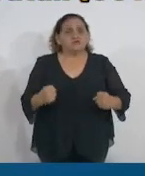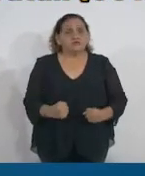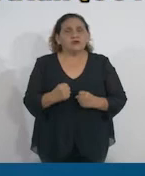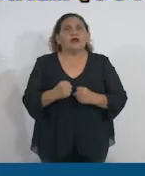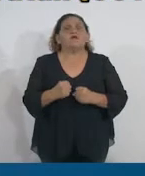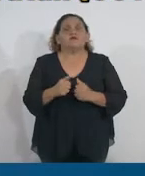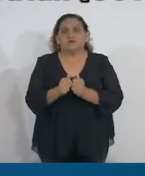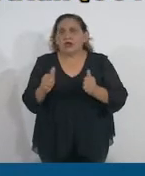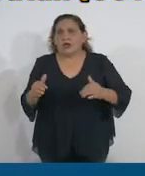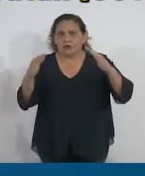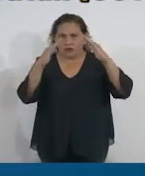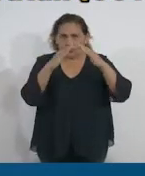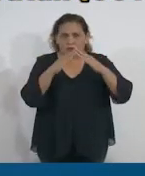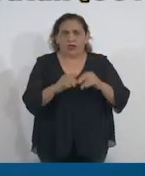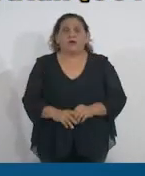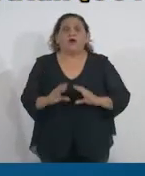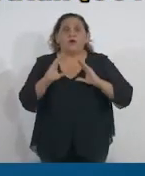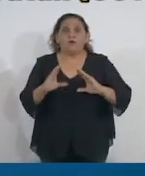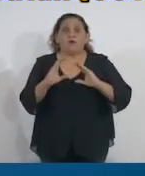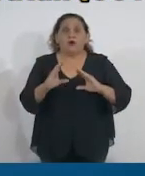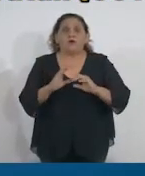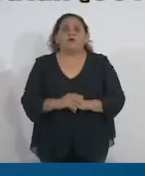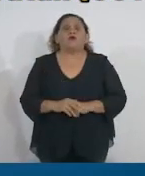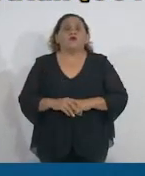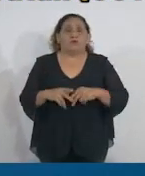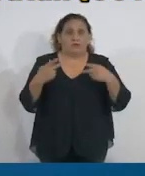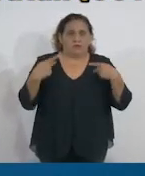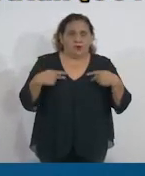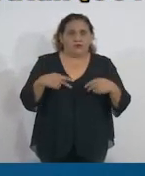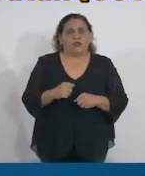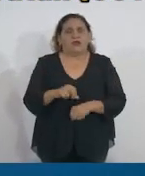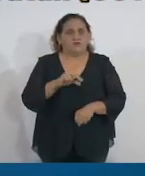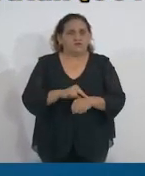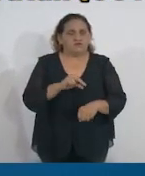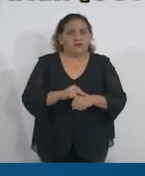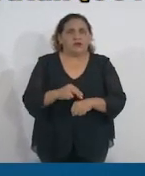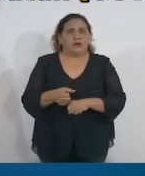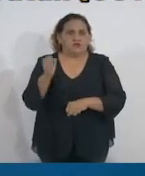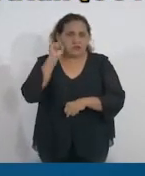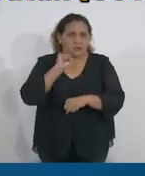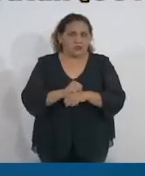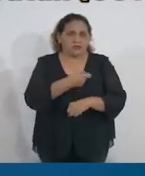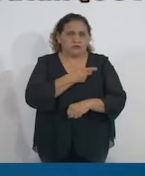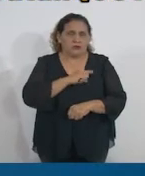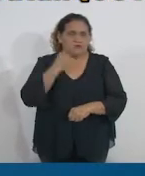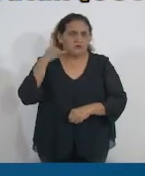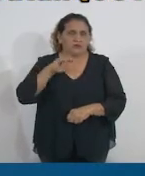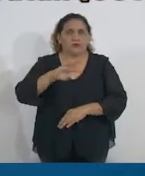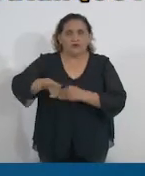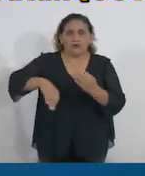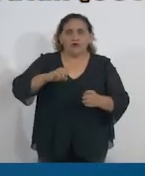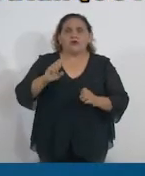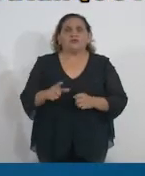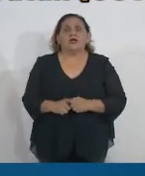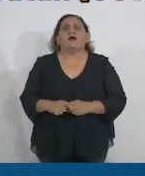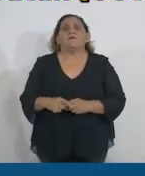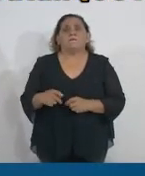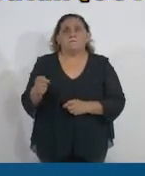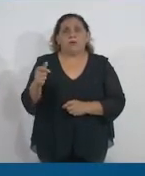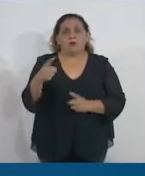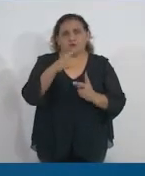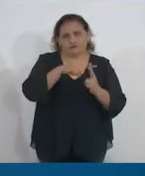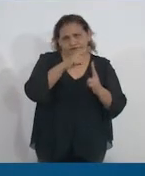aislados en sus hogares, monitoreados constantemente por personal médico de la Secretaría de Salud de Yucatán. Todos ellos presentan síntomas